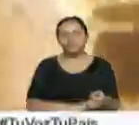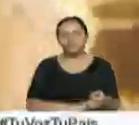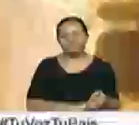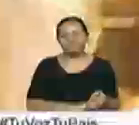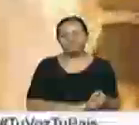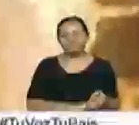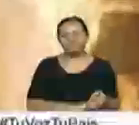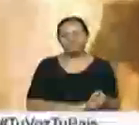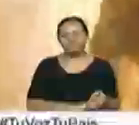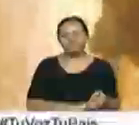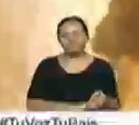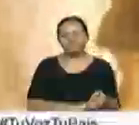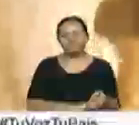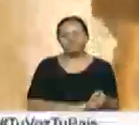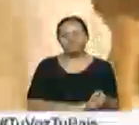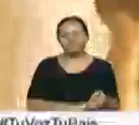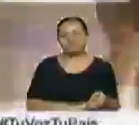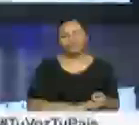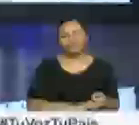Luis Andrade, Noticiero Ciudadano.